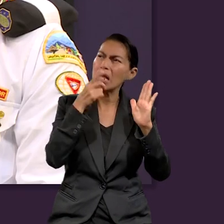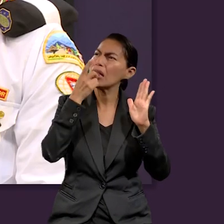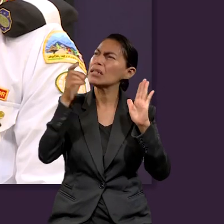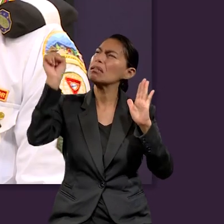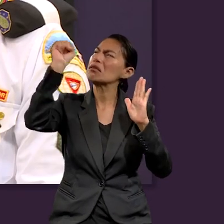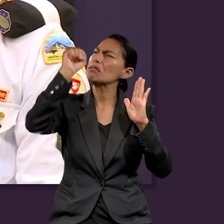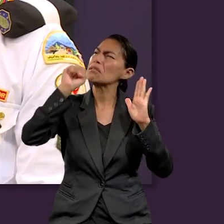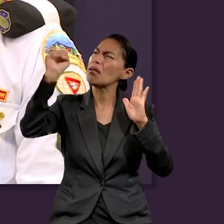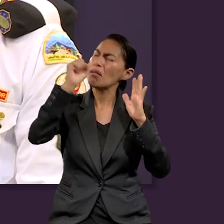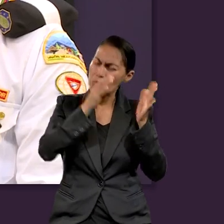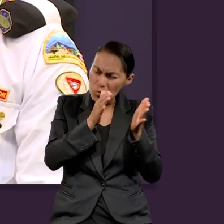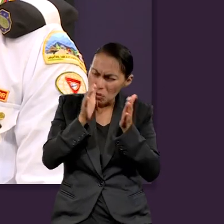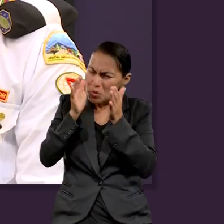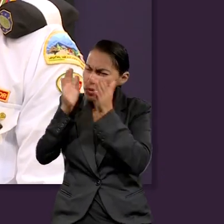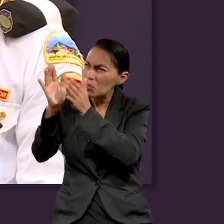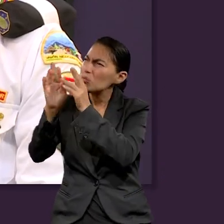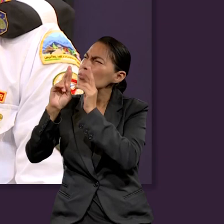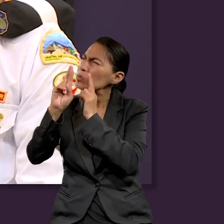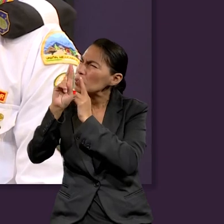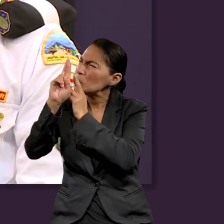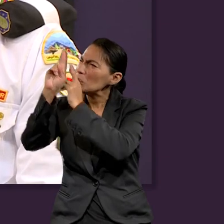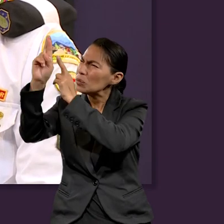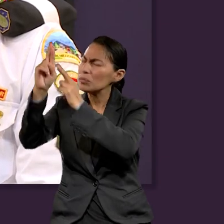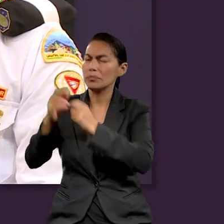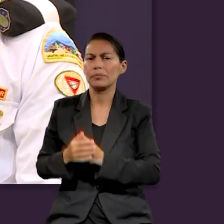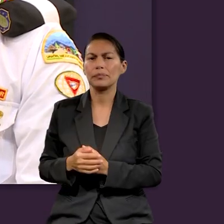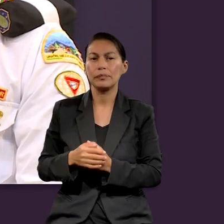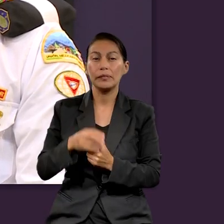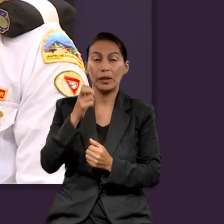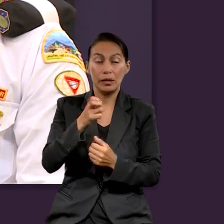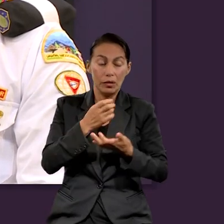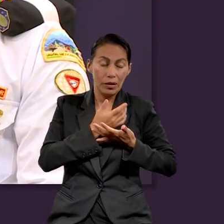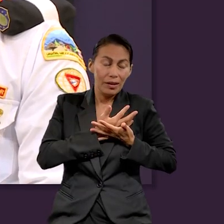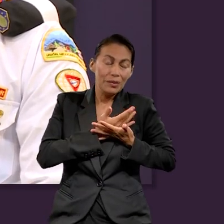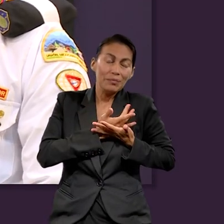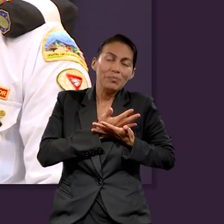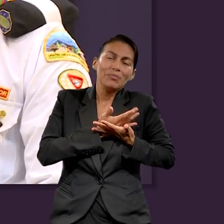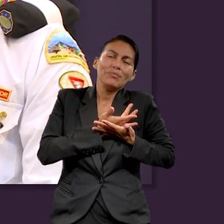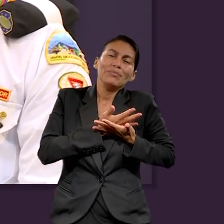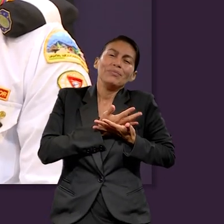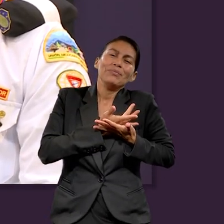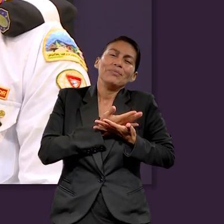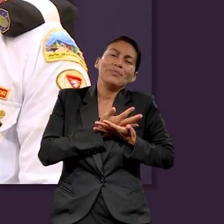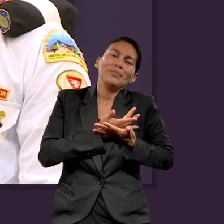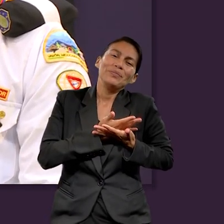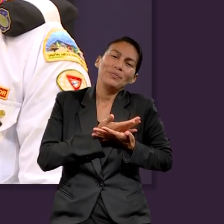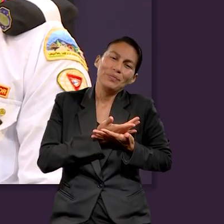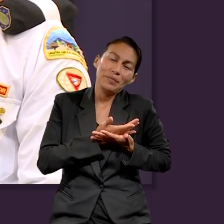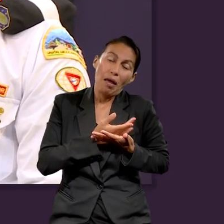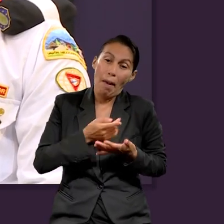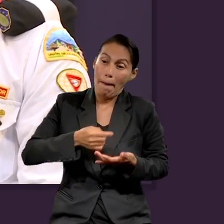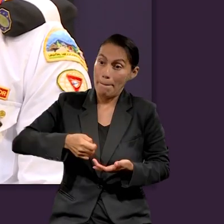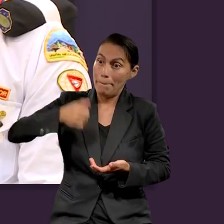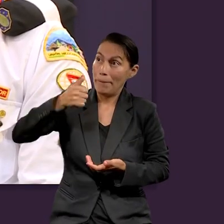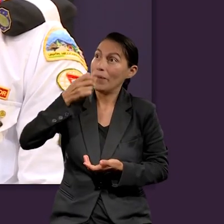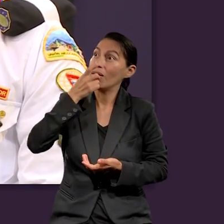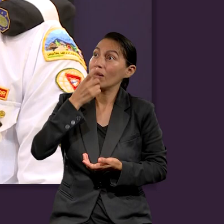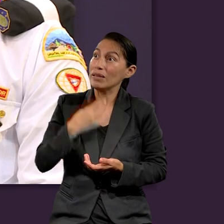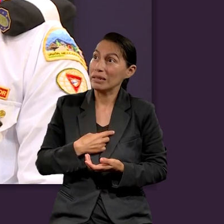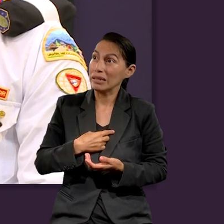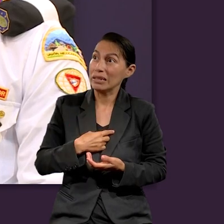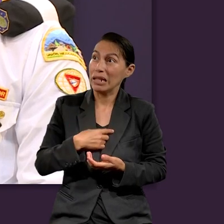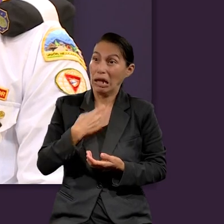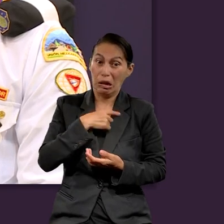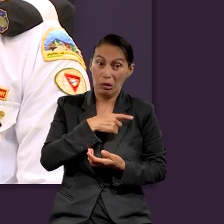de guardar su Día de reposo que es el sábado y es como una esperanza primero nos